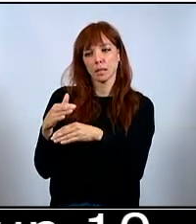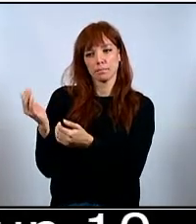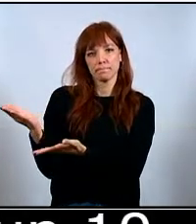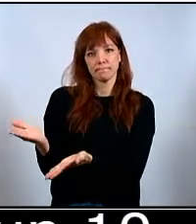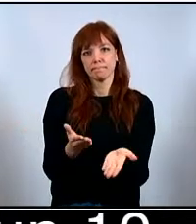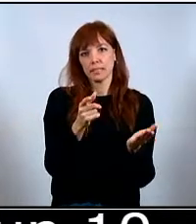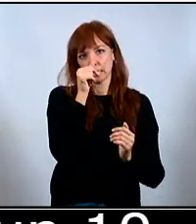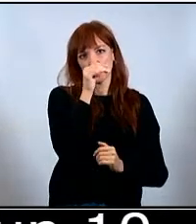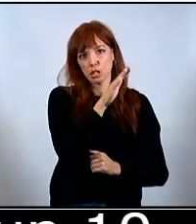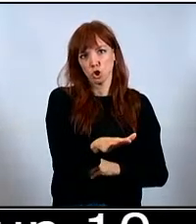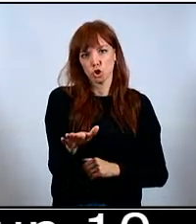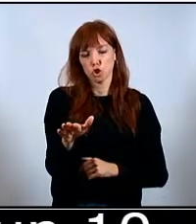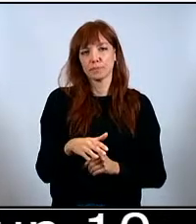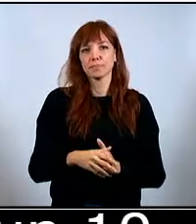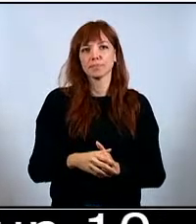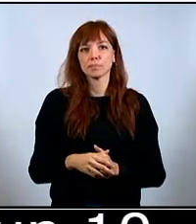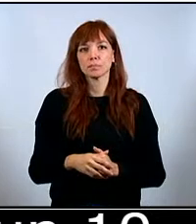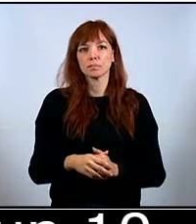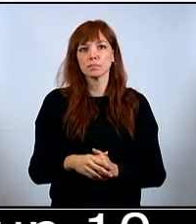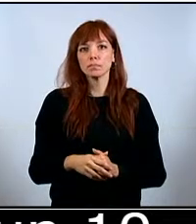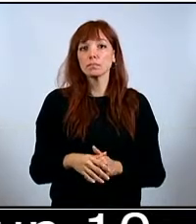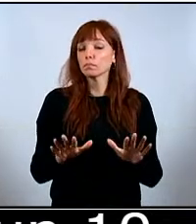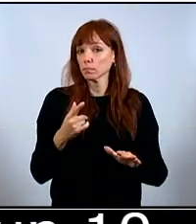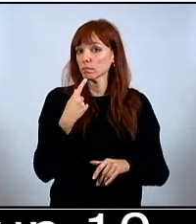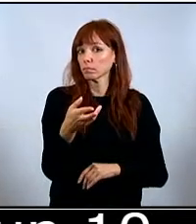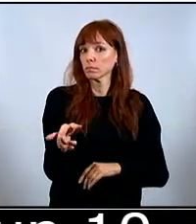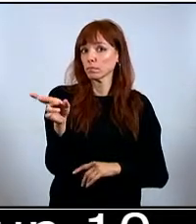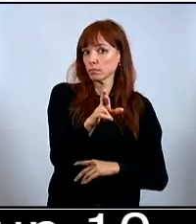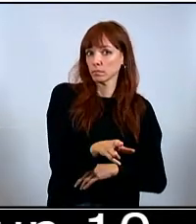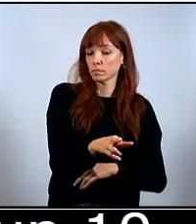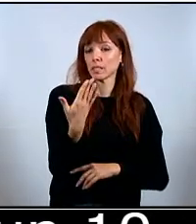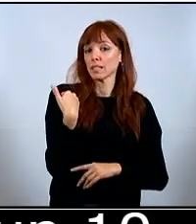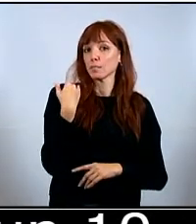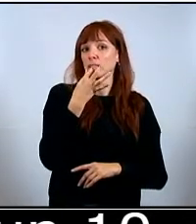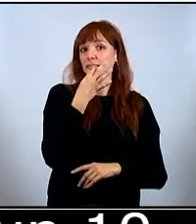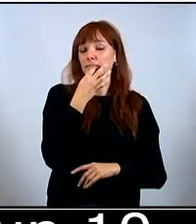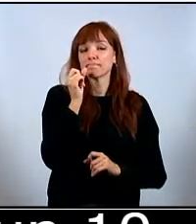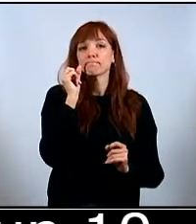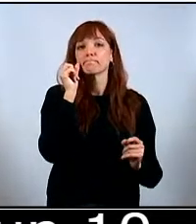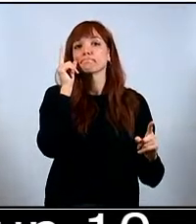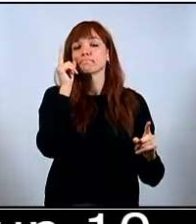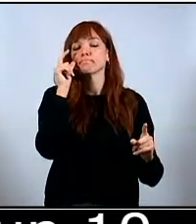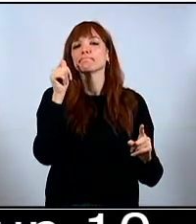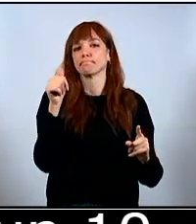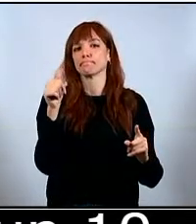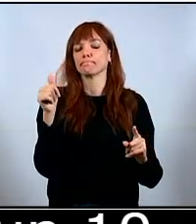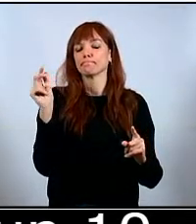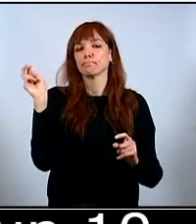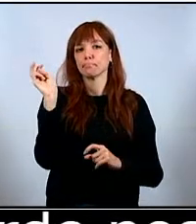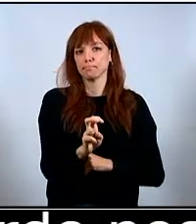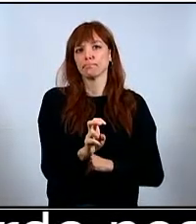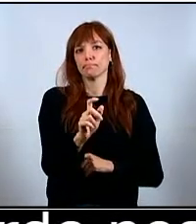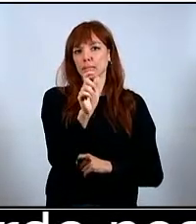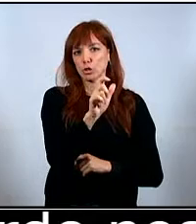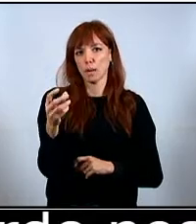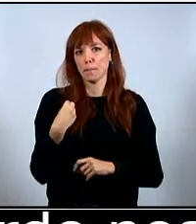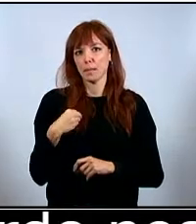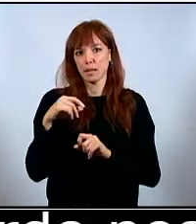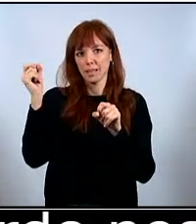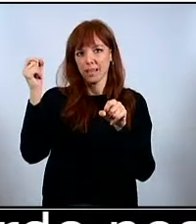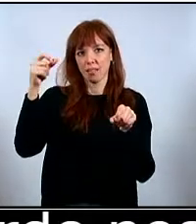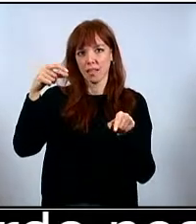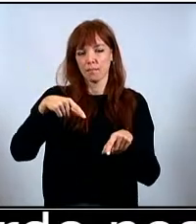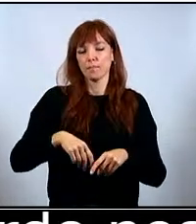niños que vengan aquí cuando vengan. Pero les vuelvo a repetir que ayer por la tarde nos enteramos de la llegada de estos migrantes.